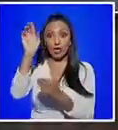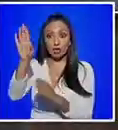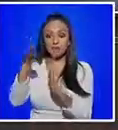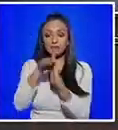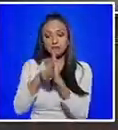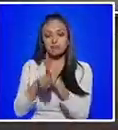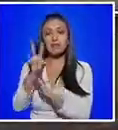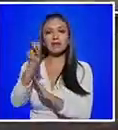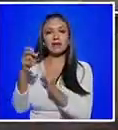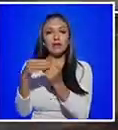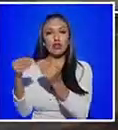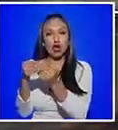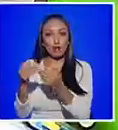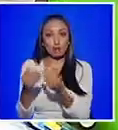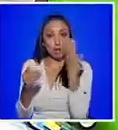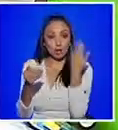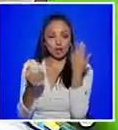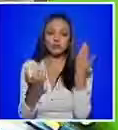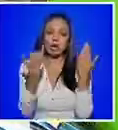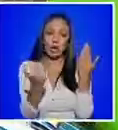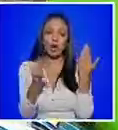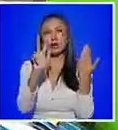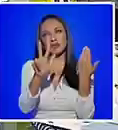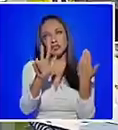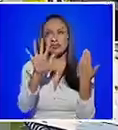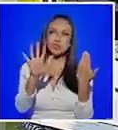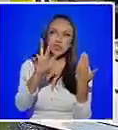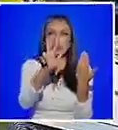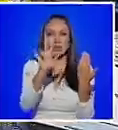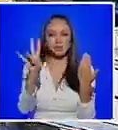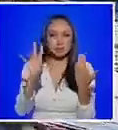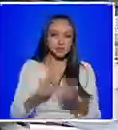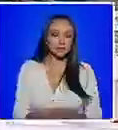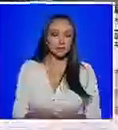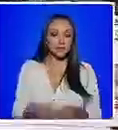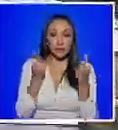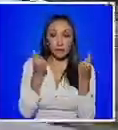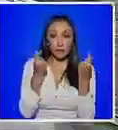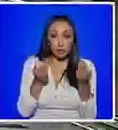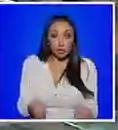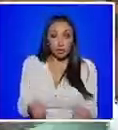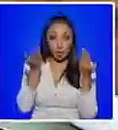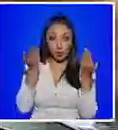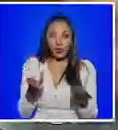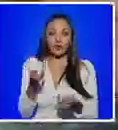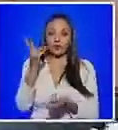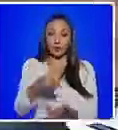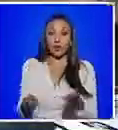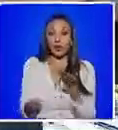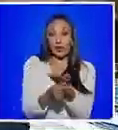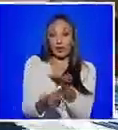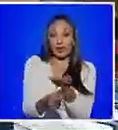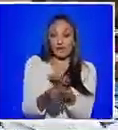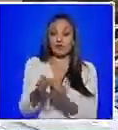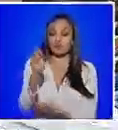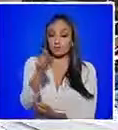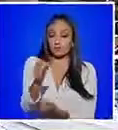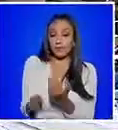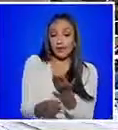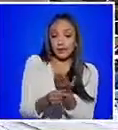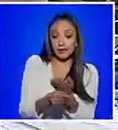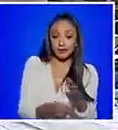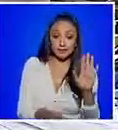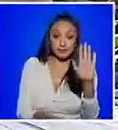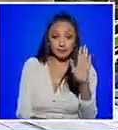unos $30, ahora está en unos $35, $37. El incremento de precios también se da en los textos escolares. Por ejemplo, en los